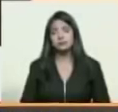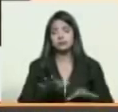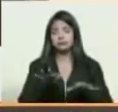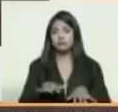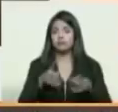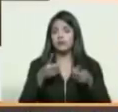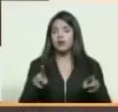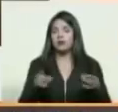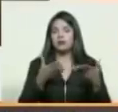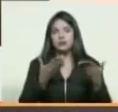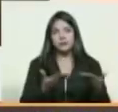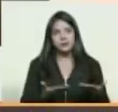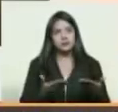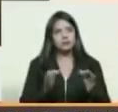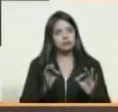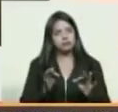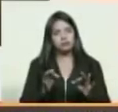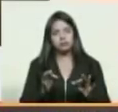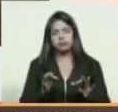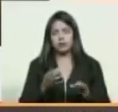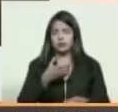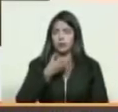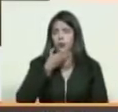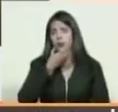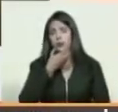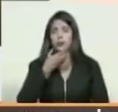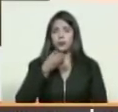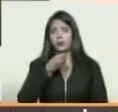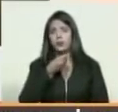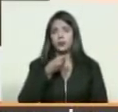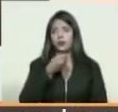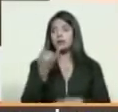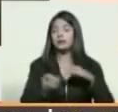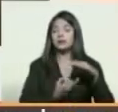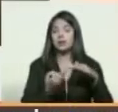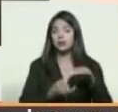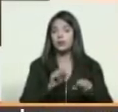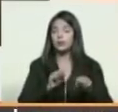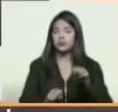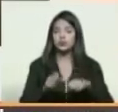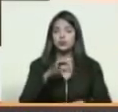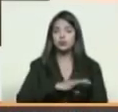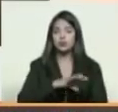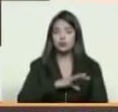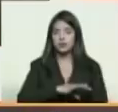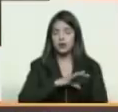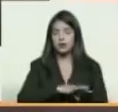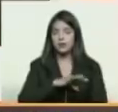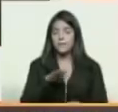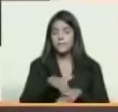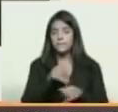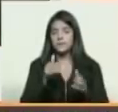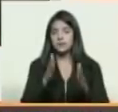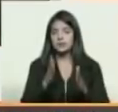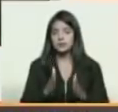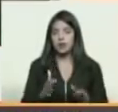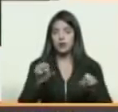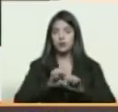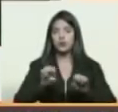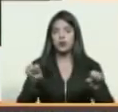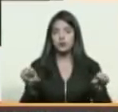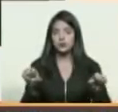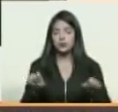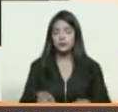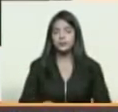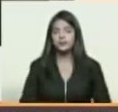venezolano, la coral de nuestro querido Instituto de Previsión Social del Ministerio de Educación y